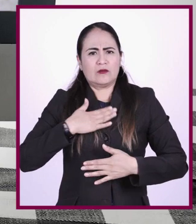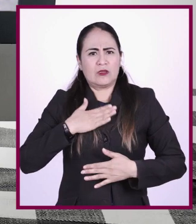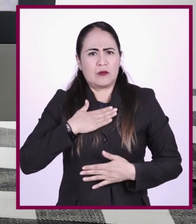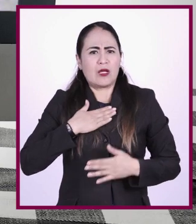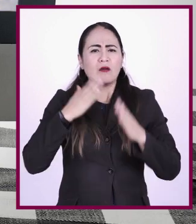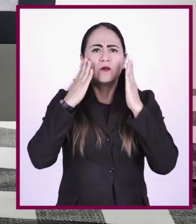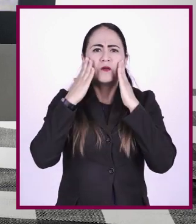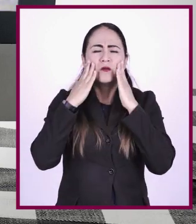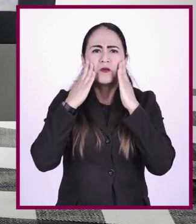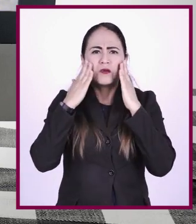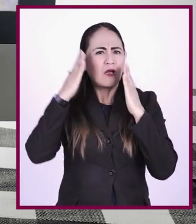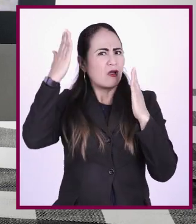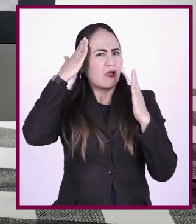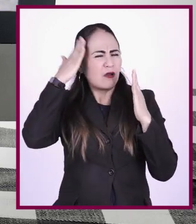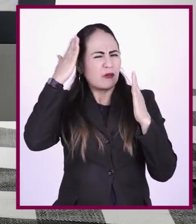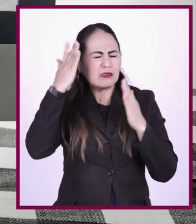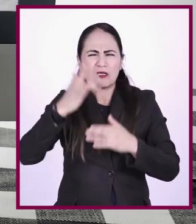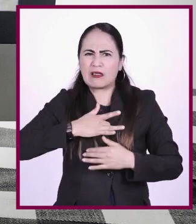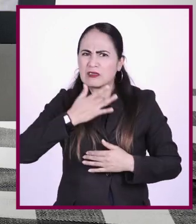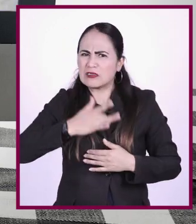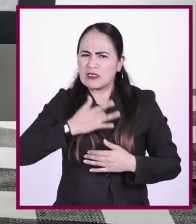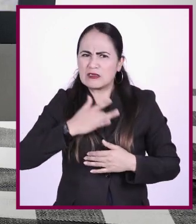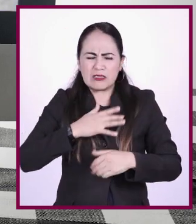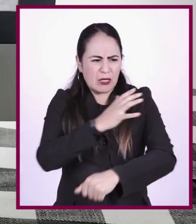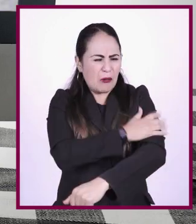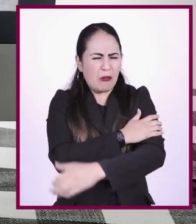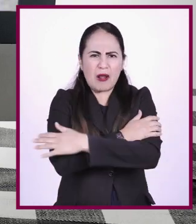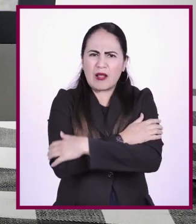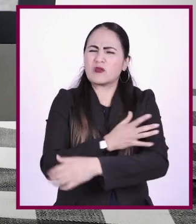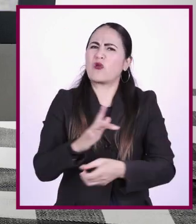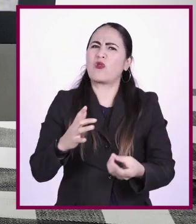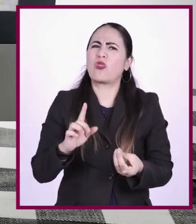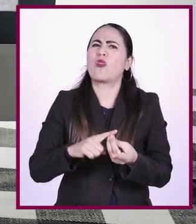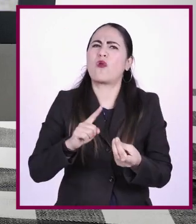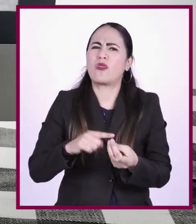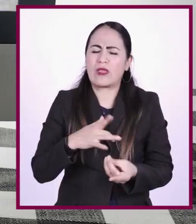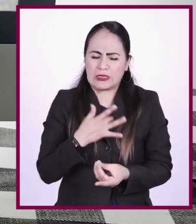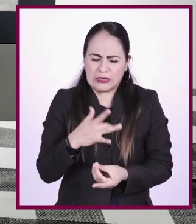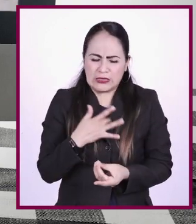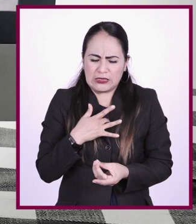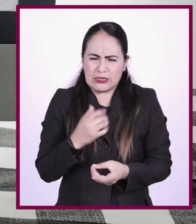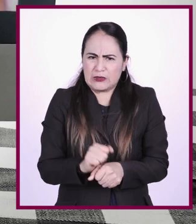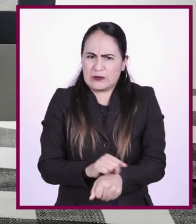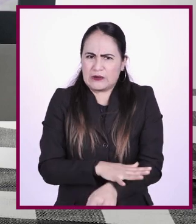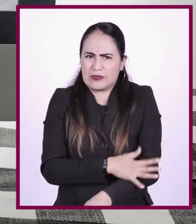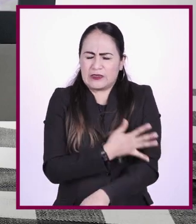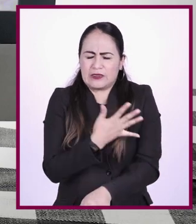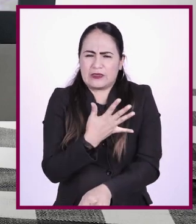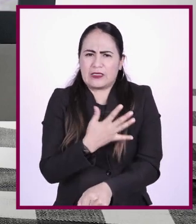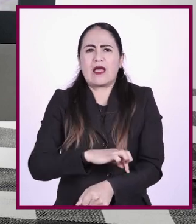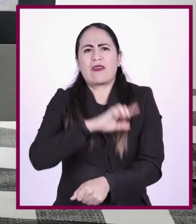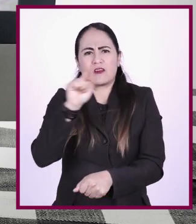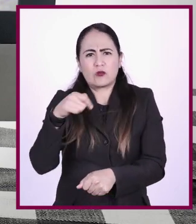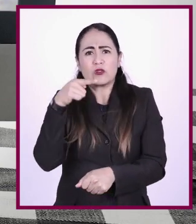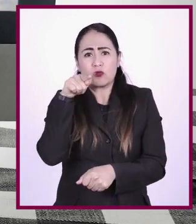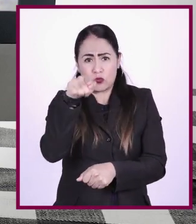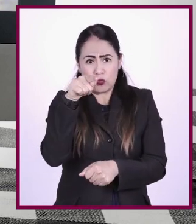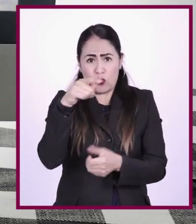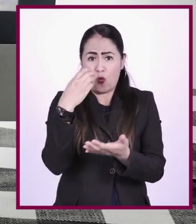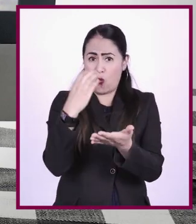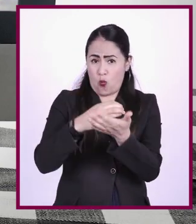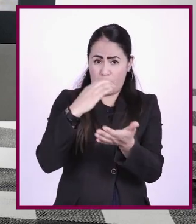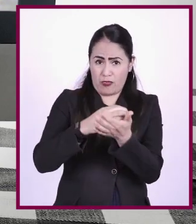cabeza, en los brazos. Bueno, define esa emoción y ve llevando una bitácora para que le pongas mucha atención a lo que